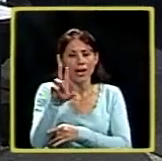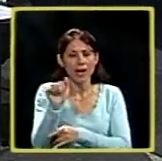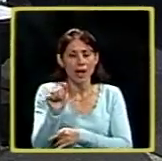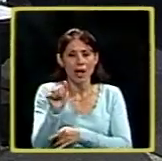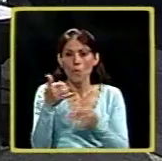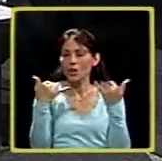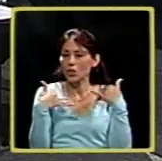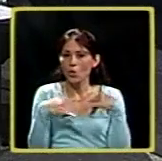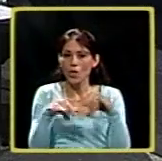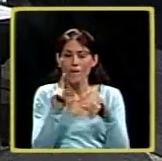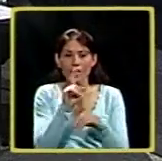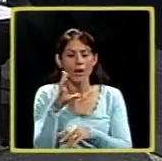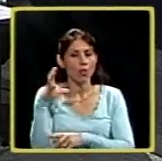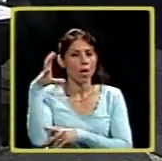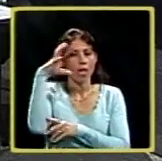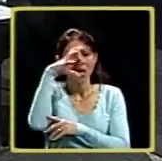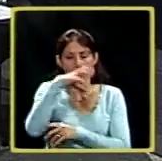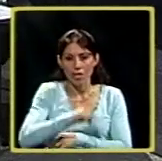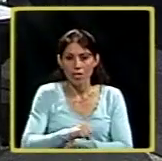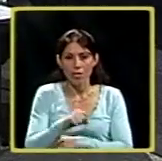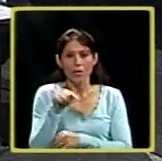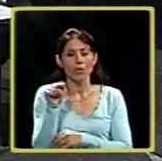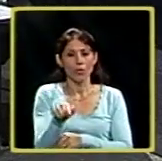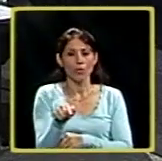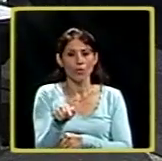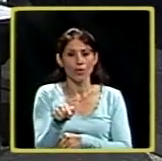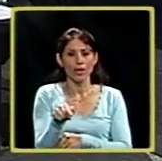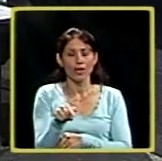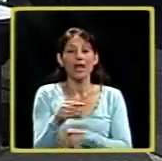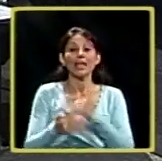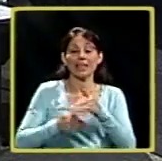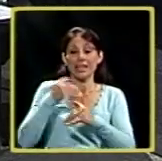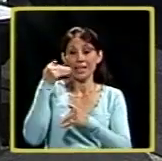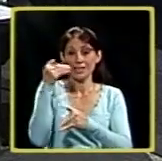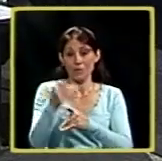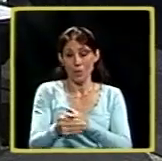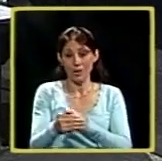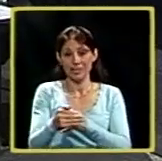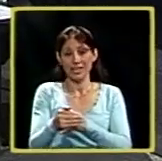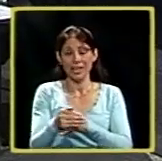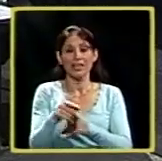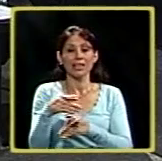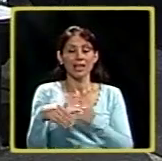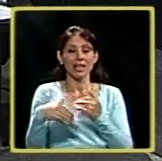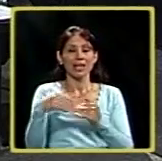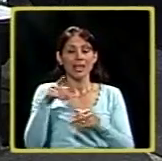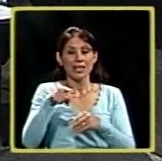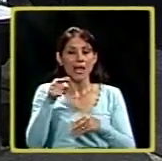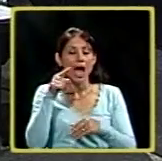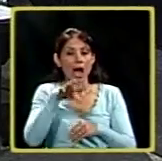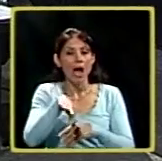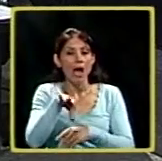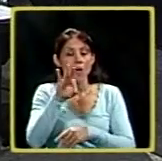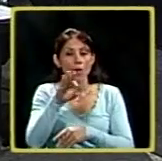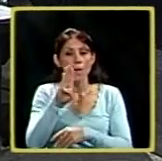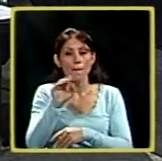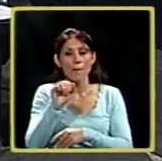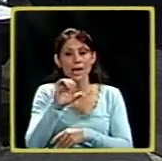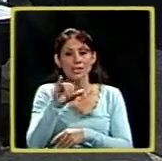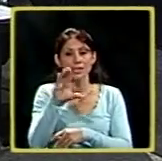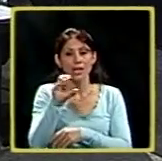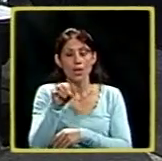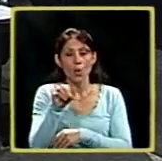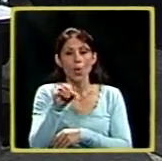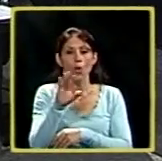descubierto el vibrión colérico. Koch fue justamente después que descubrió el bacilo de la tuberculosis,